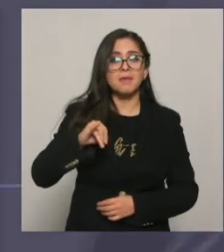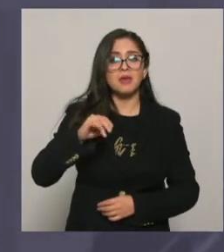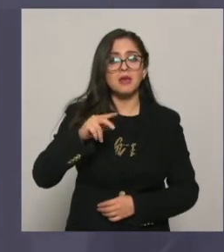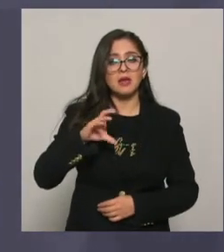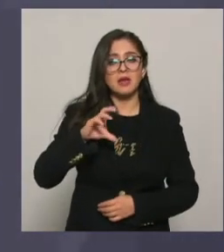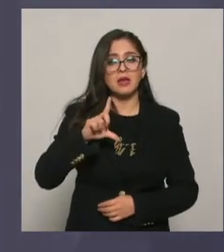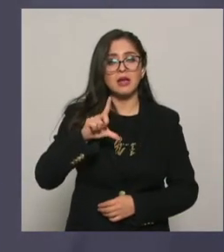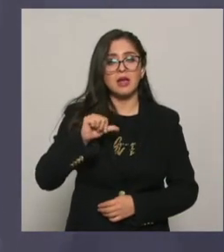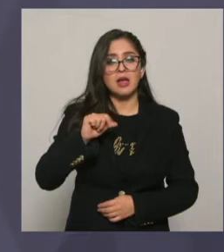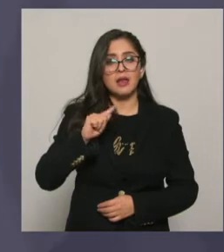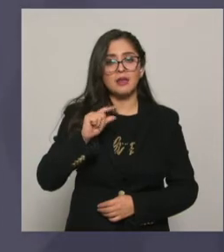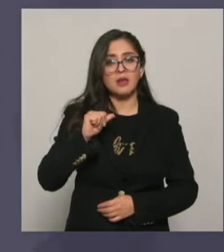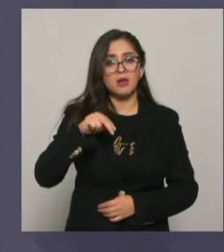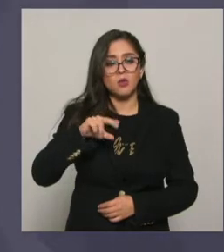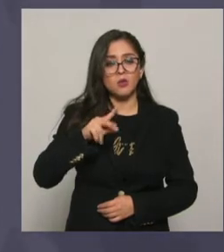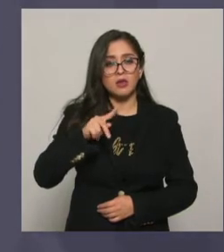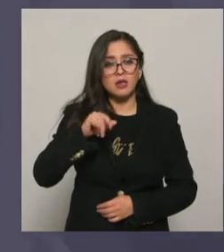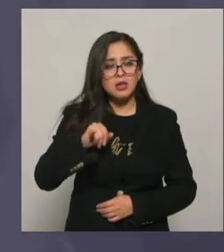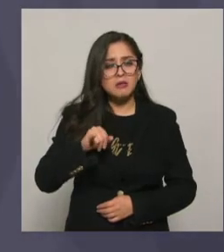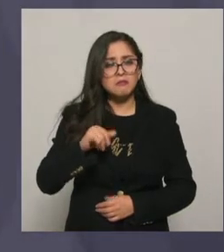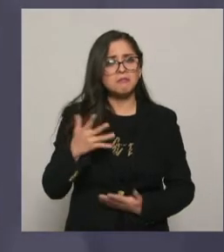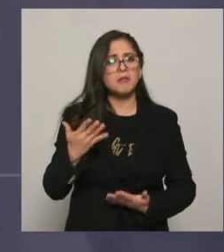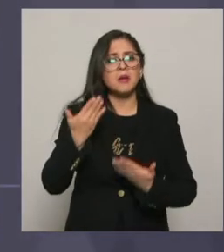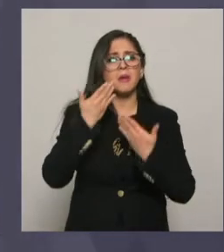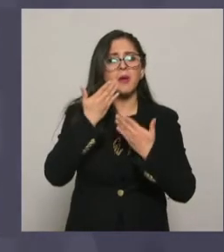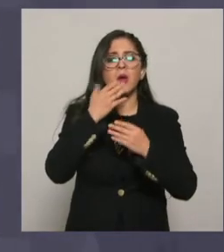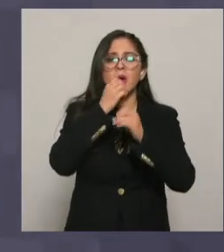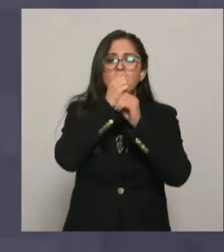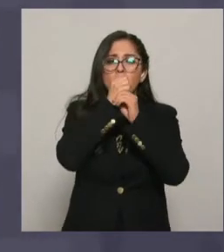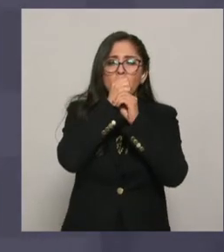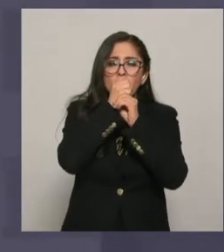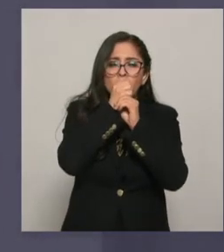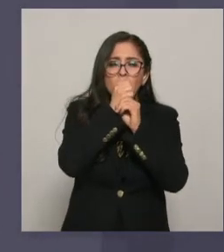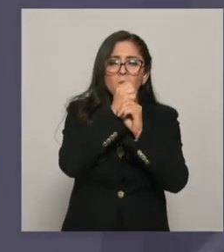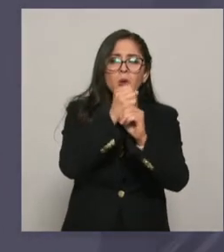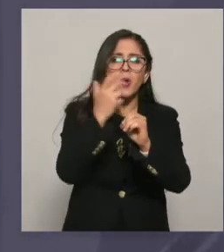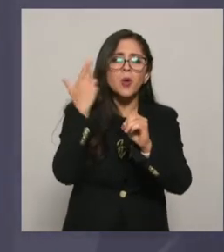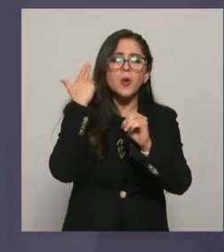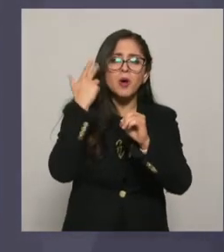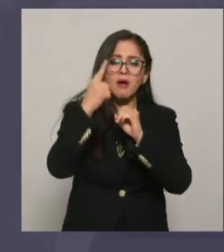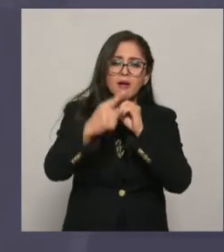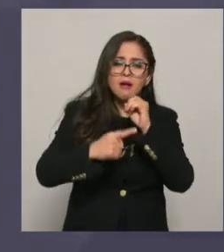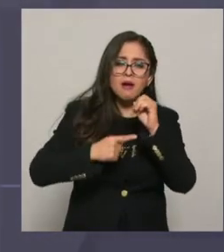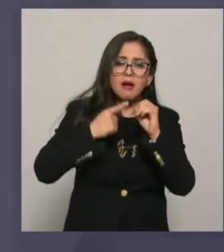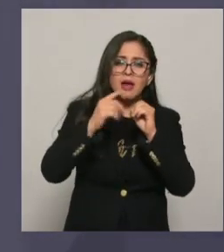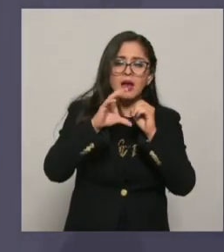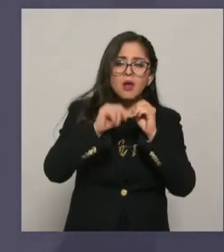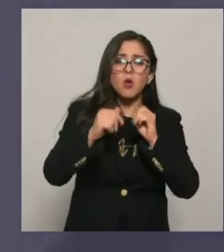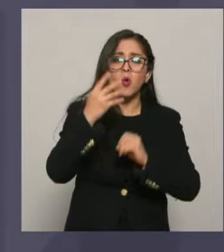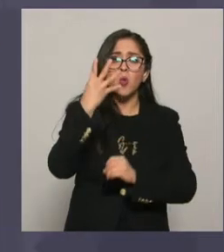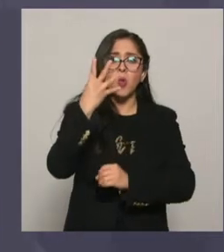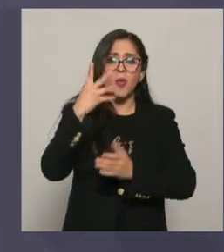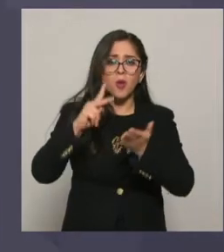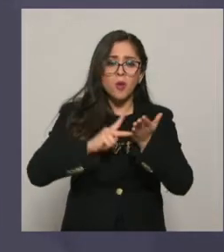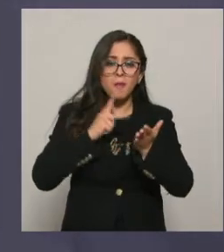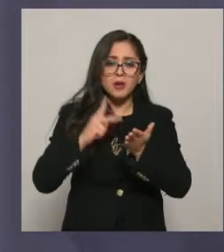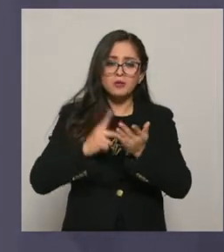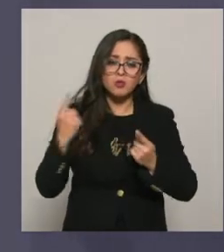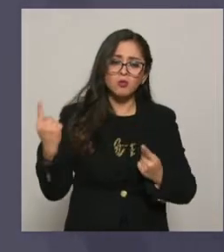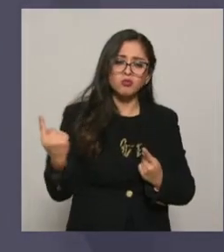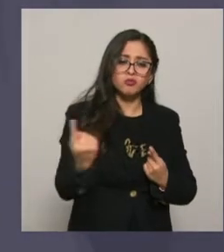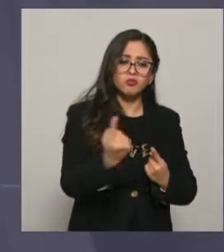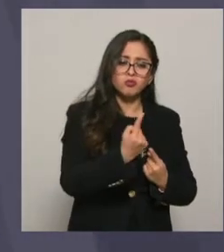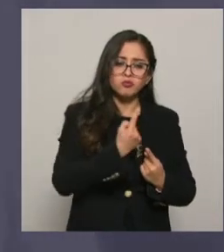bien, haz sonar mi caracol y da vueltas 4 veces alrededor de mí en